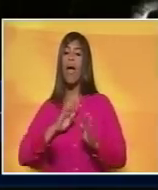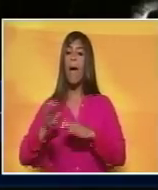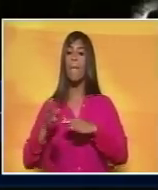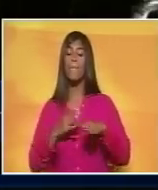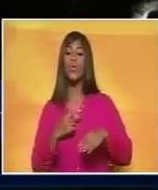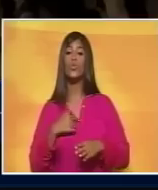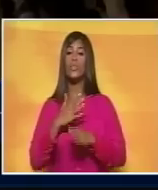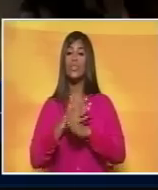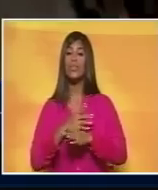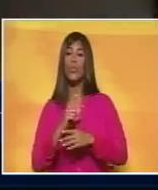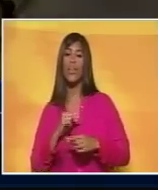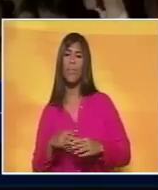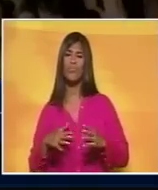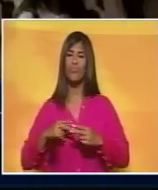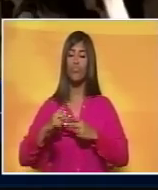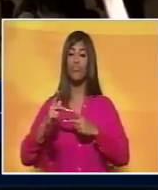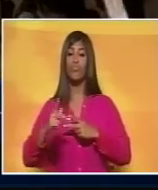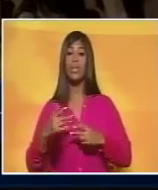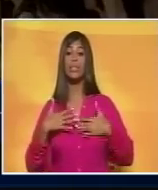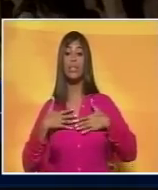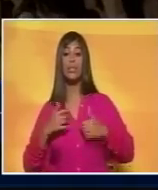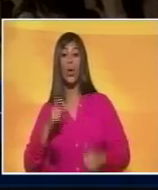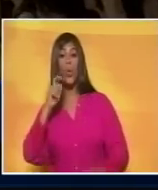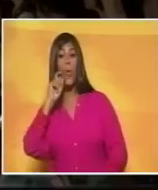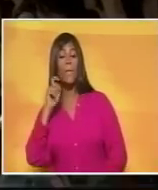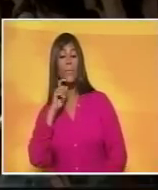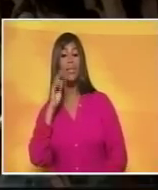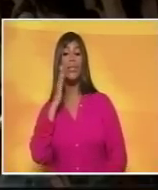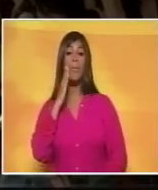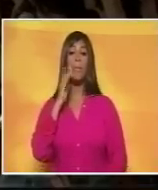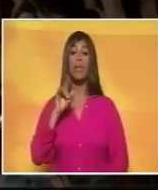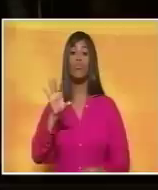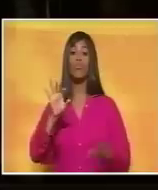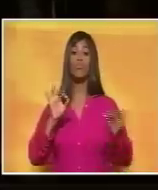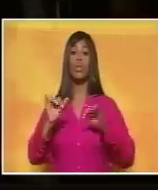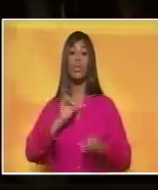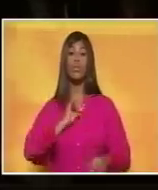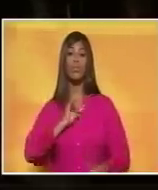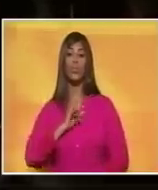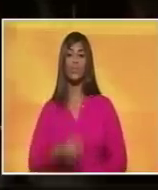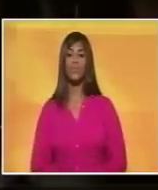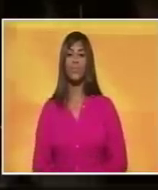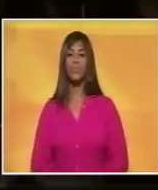y reproductivos, la salud materna y la libertad de elección individual.